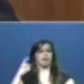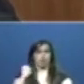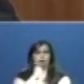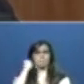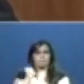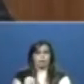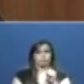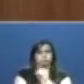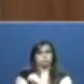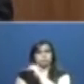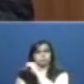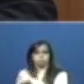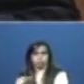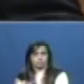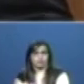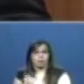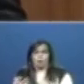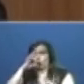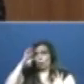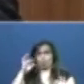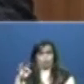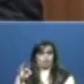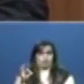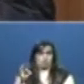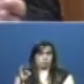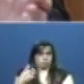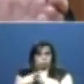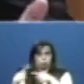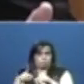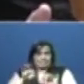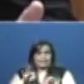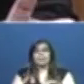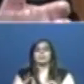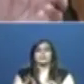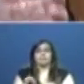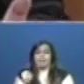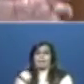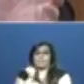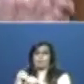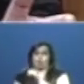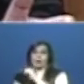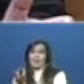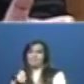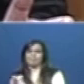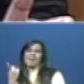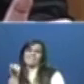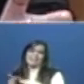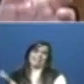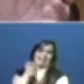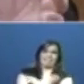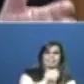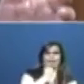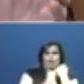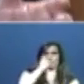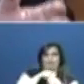empleo neto pero por la propia lógica de las cosas la creación de empleo exige antes que haya crecimiento